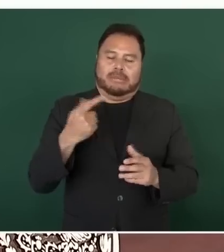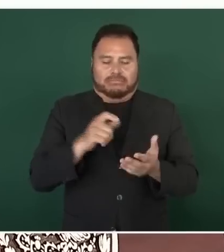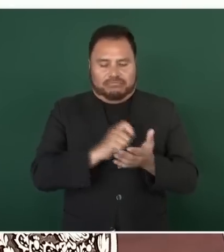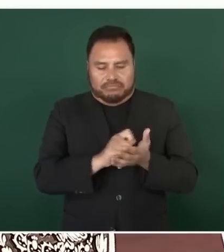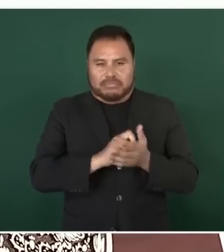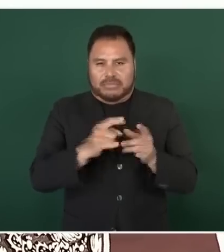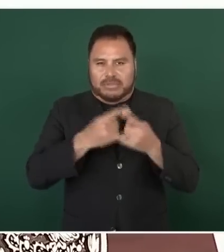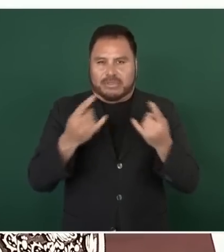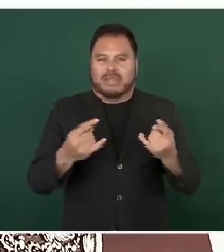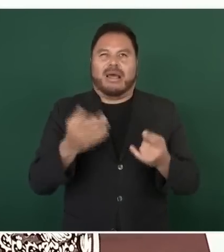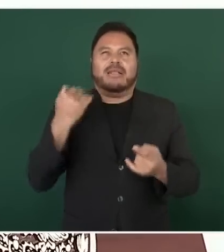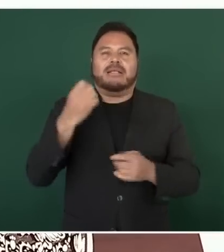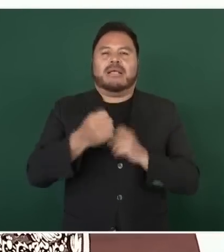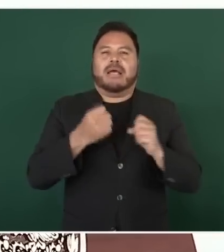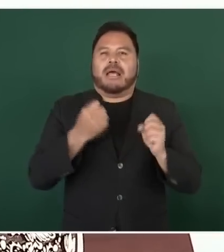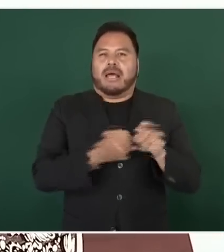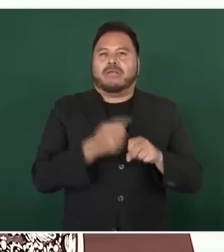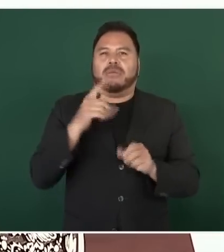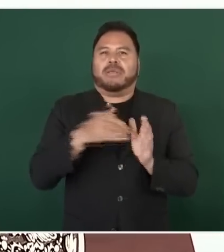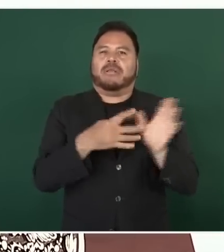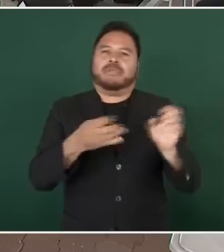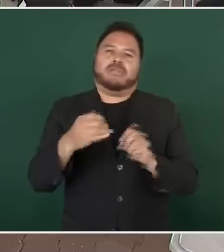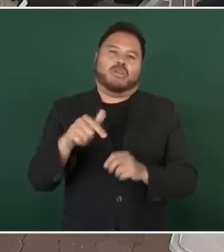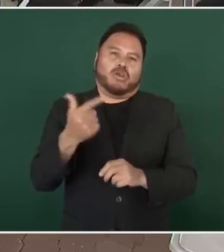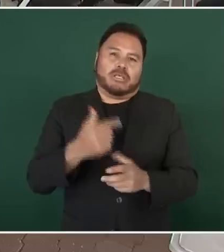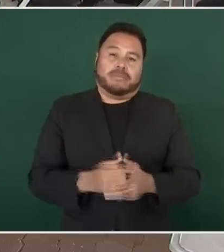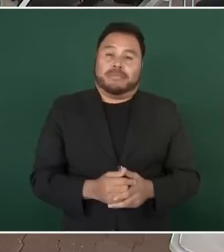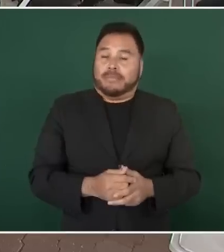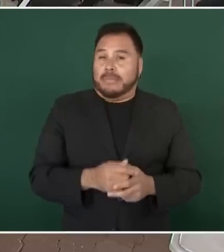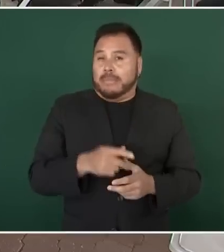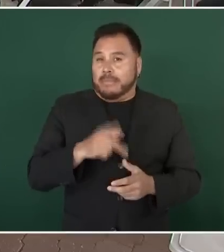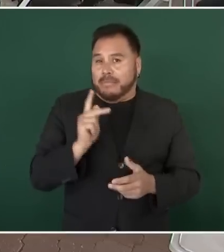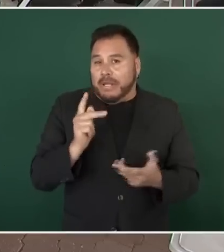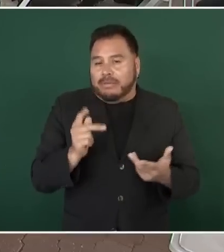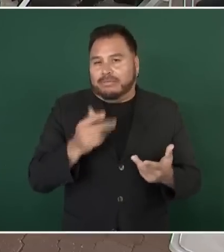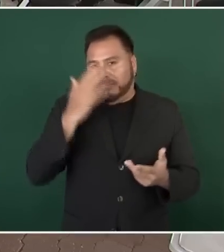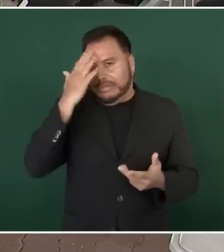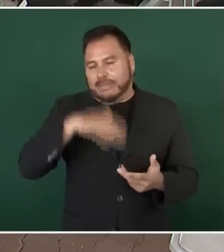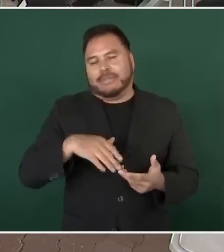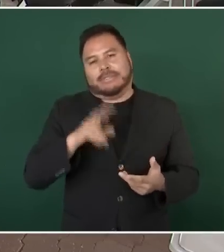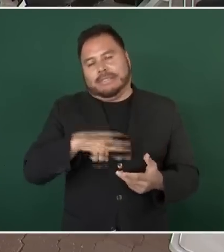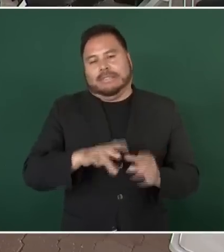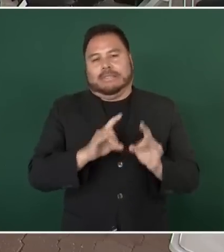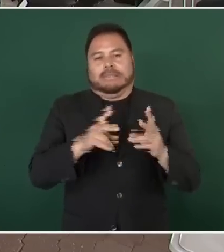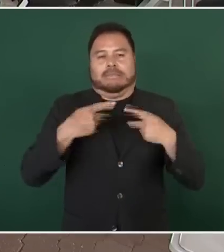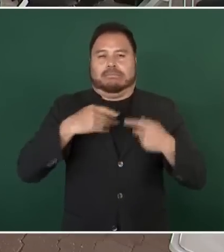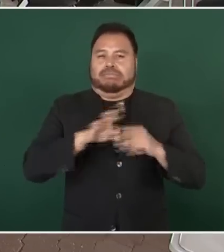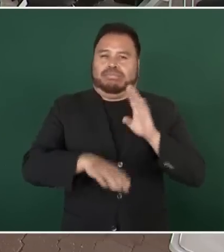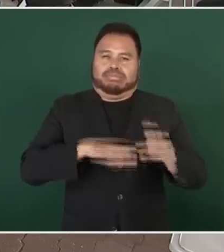de 1912. Pero este saldo, por siempre lamentable,